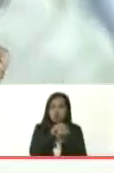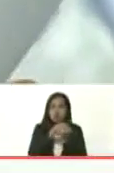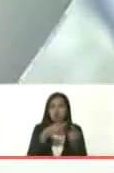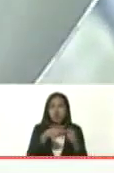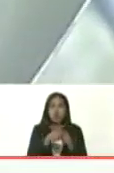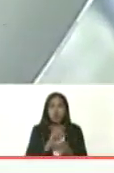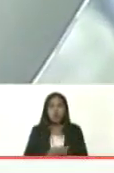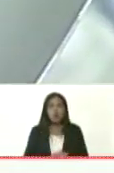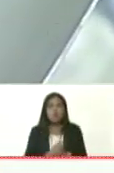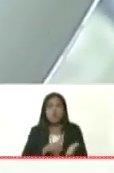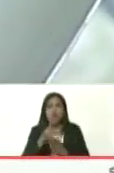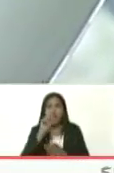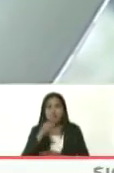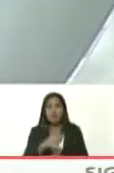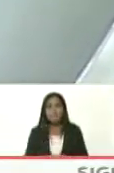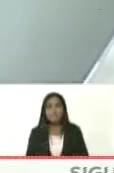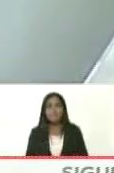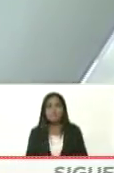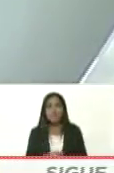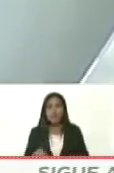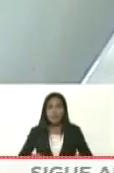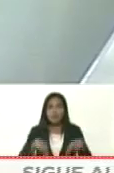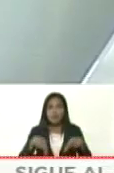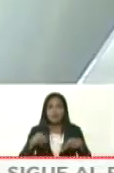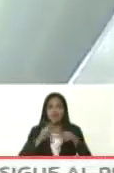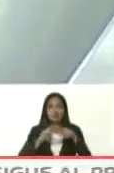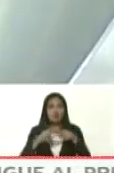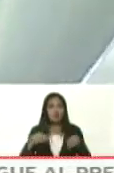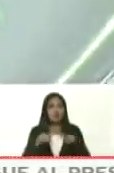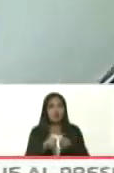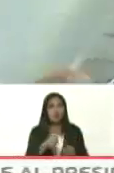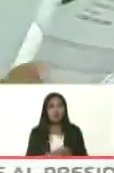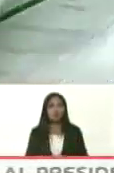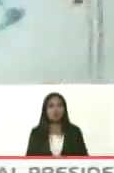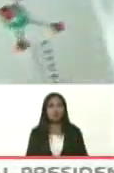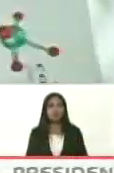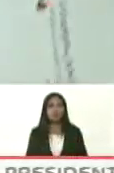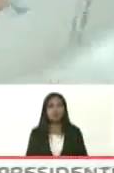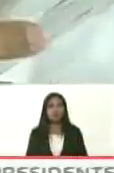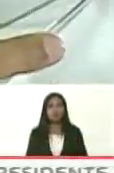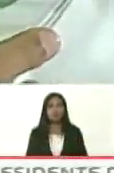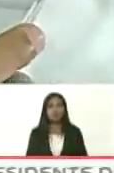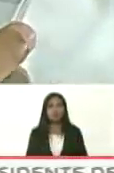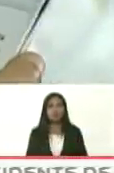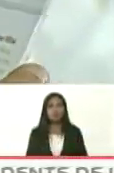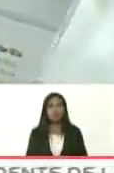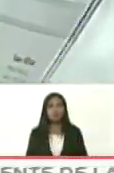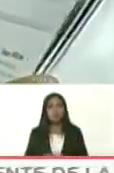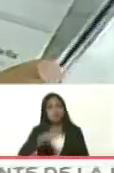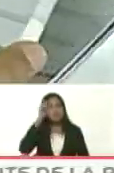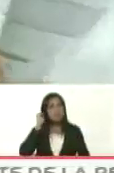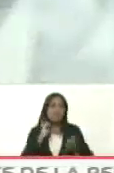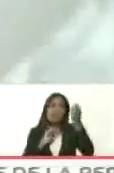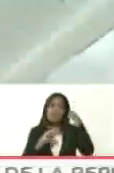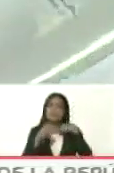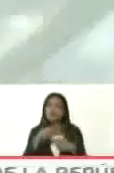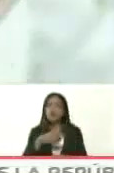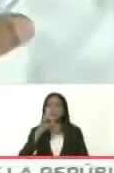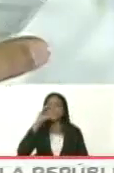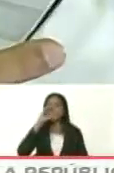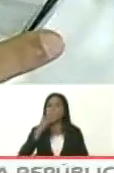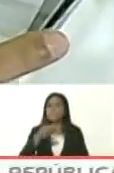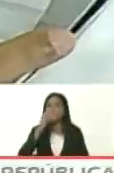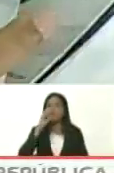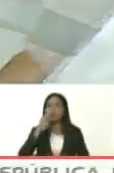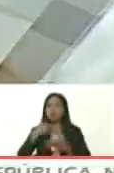jabonera viajera, los pañales de nuestro niño, los pañales, cepillo, vasos de todos